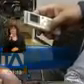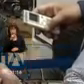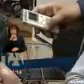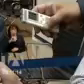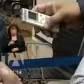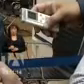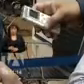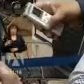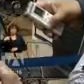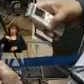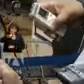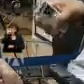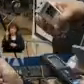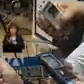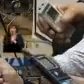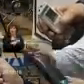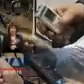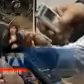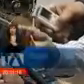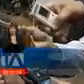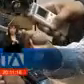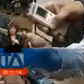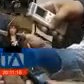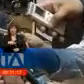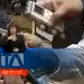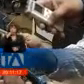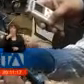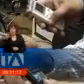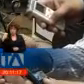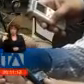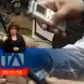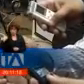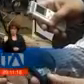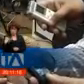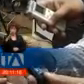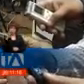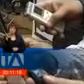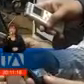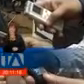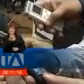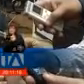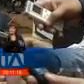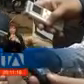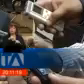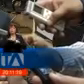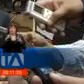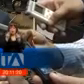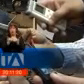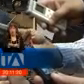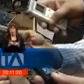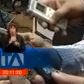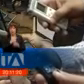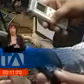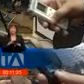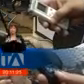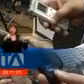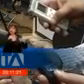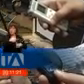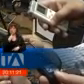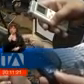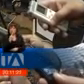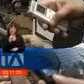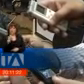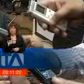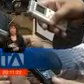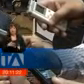yo gané el concurso para defensor público, tengo 86 puntos. Lamentablemente, por un criterio de la comisión que supuestamente no he justificado ser abogado por